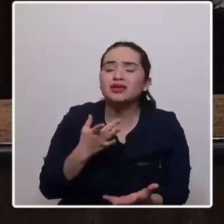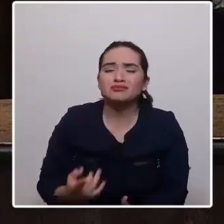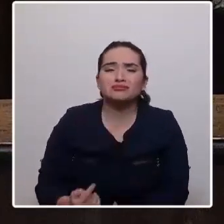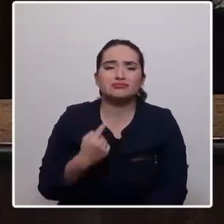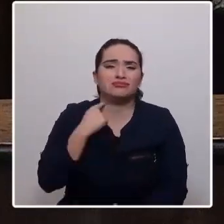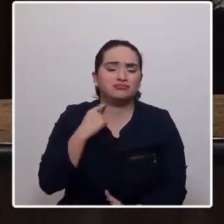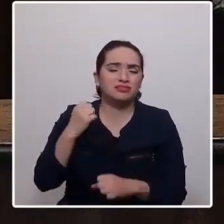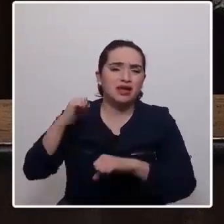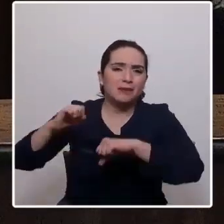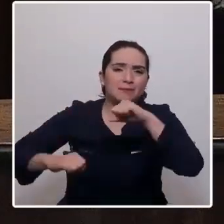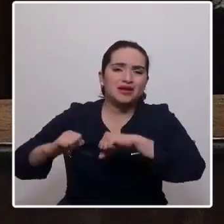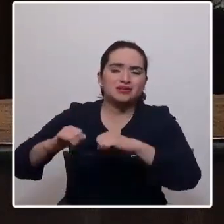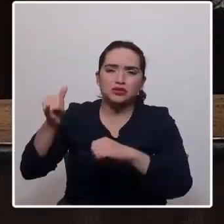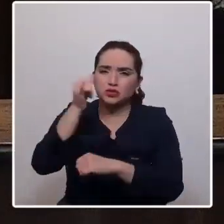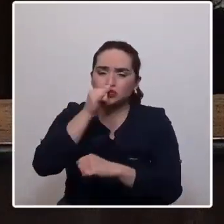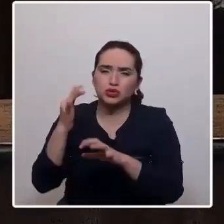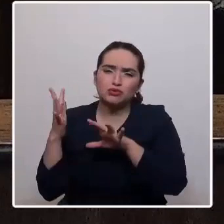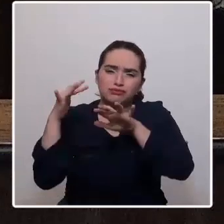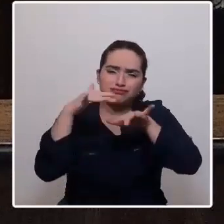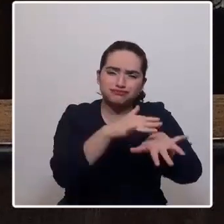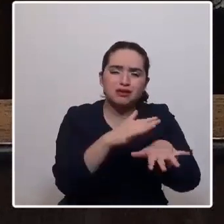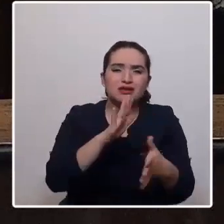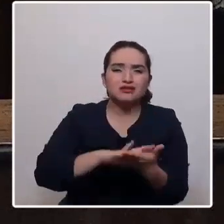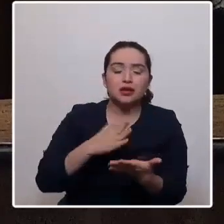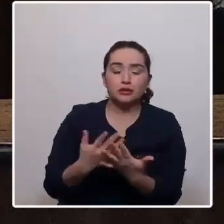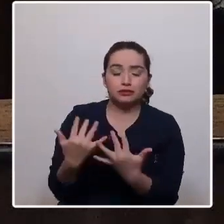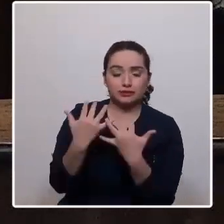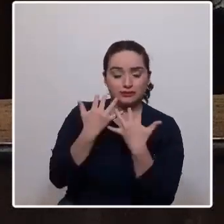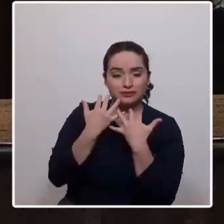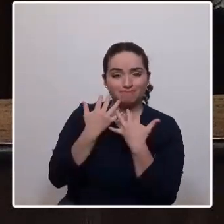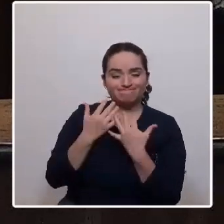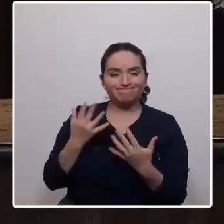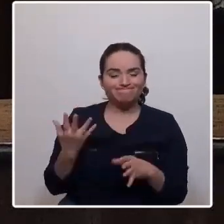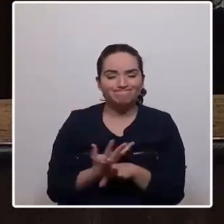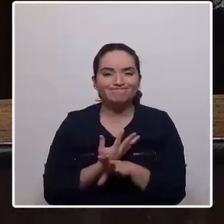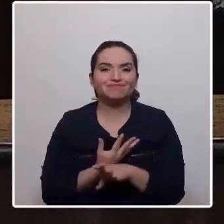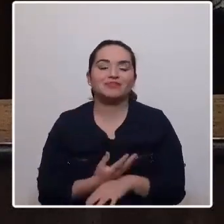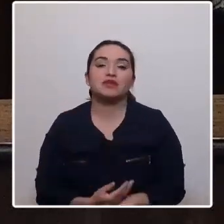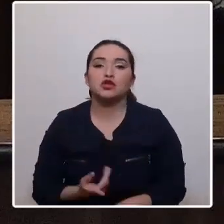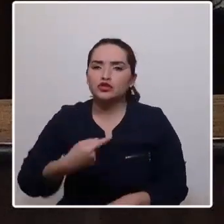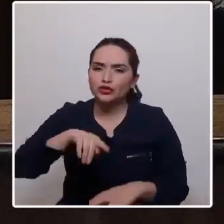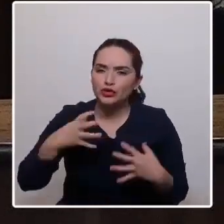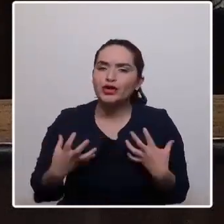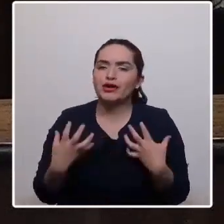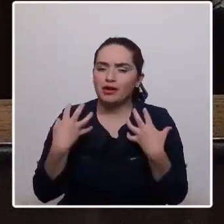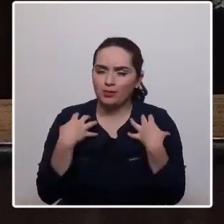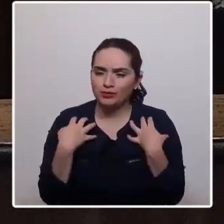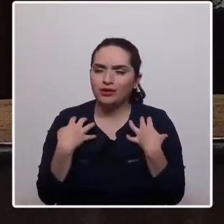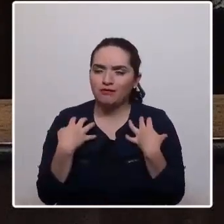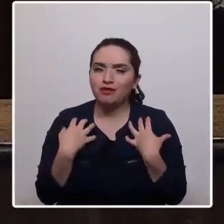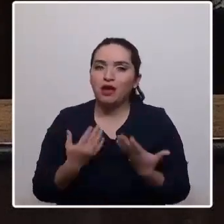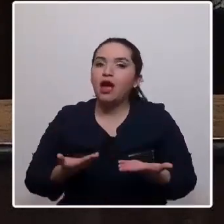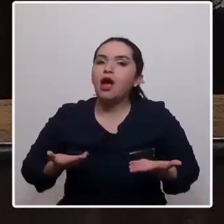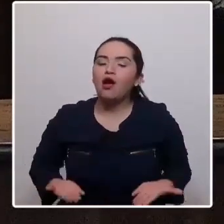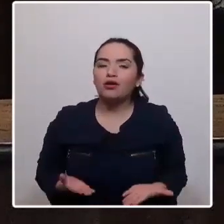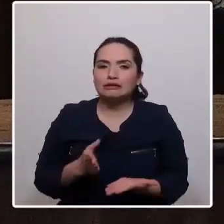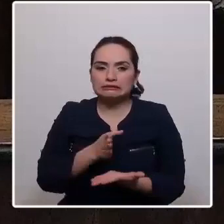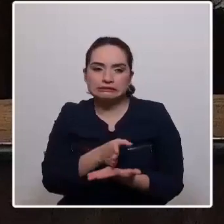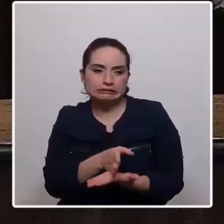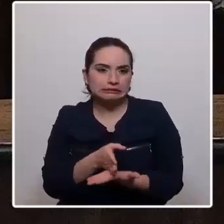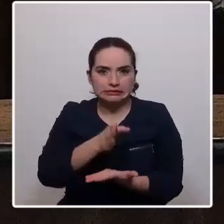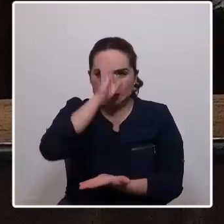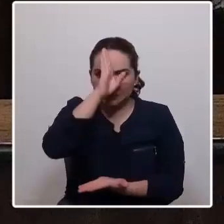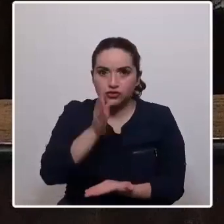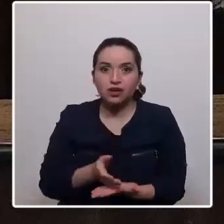actividad industrial y productiva en su salud. Seamos responsables. Estamos en un punto de inflexión. Mientras ayer en